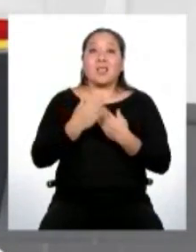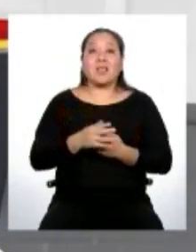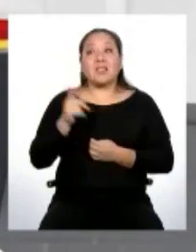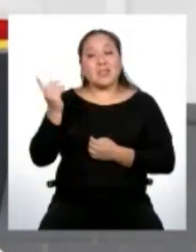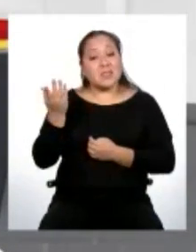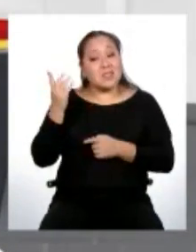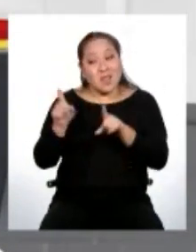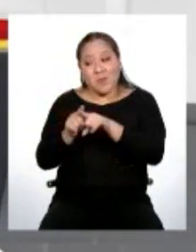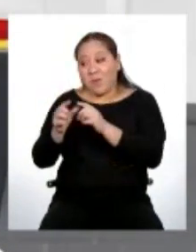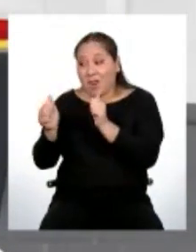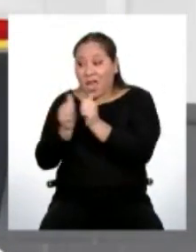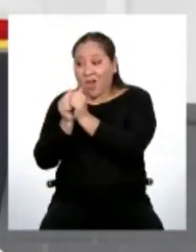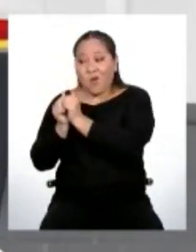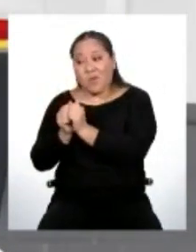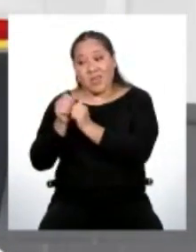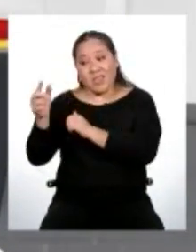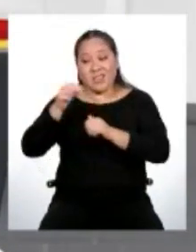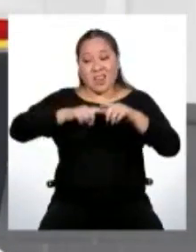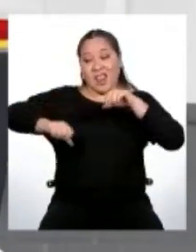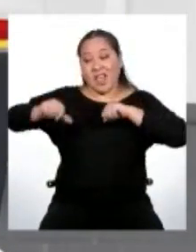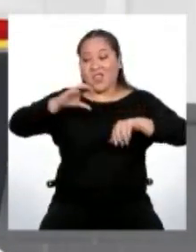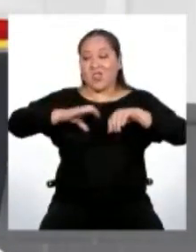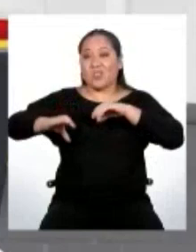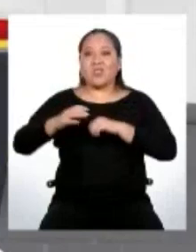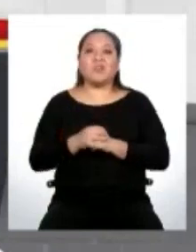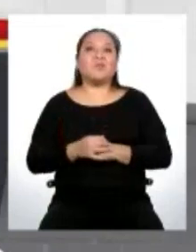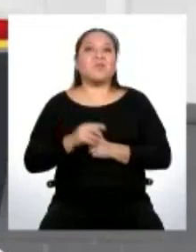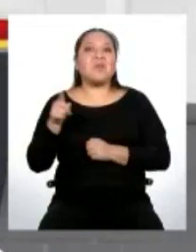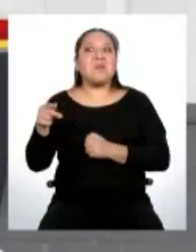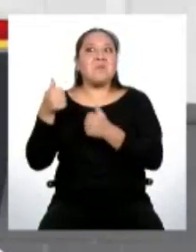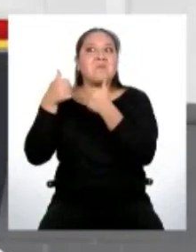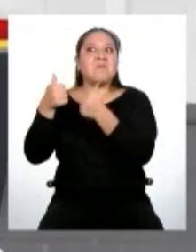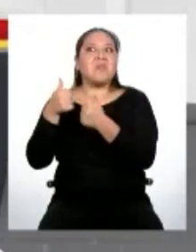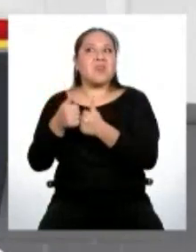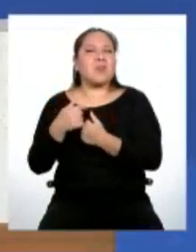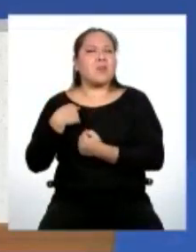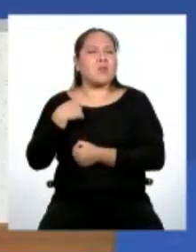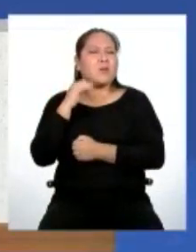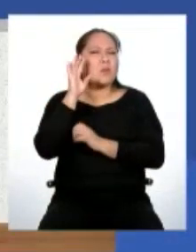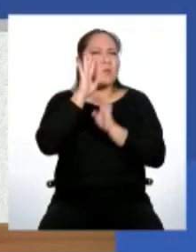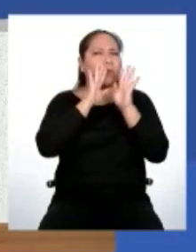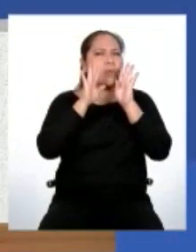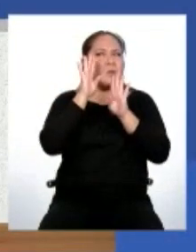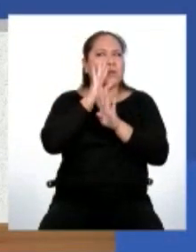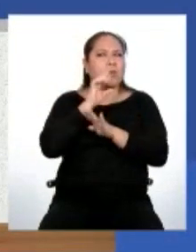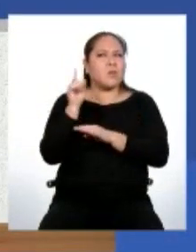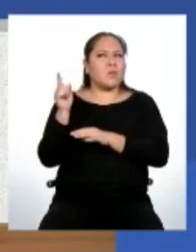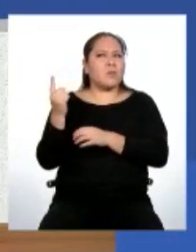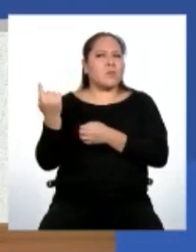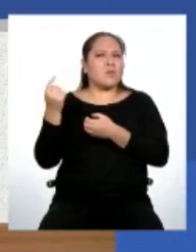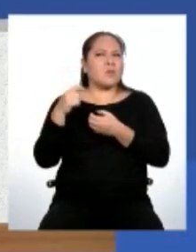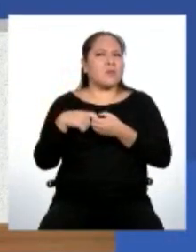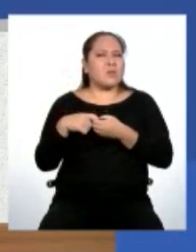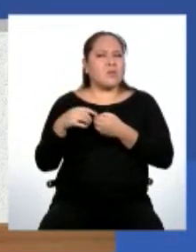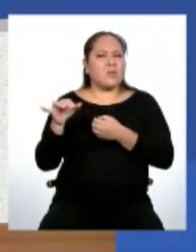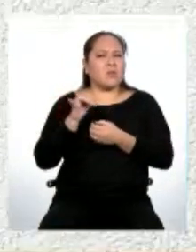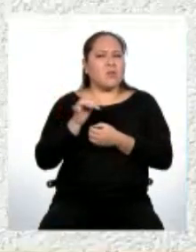Yaremis, por acompañarnos en la dramatización. Lo ha hecho tan bien que ya me preocupa un poquito que estés en mi grado.